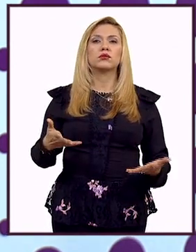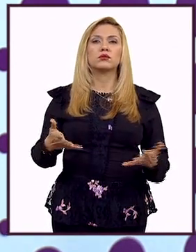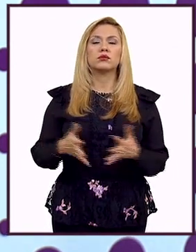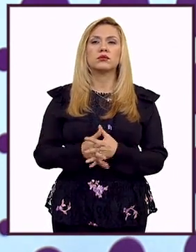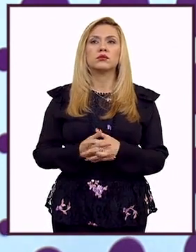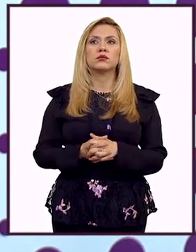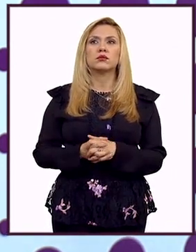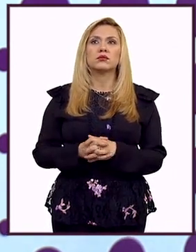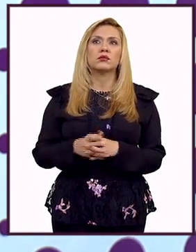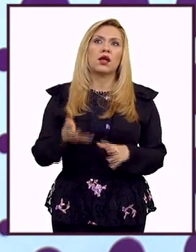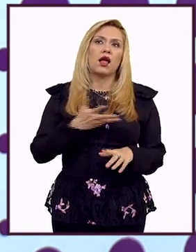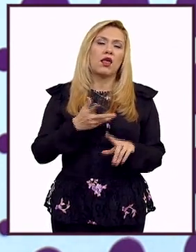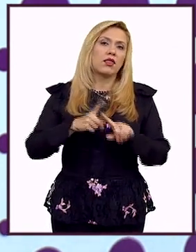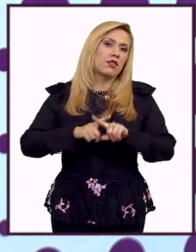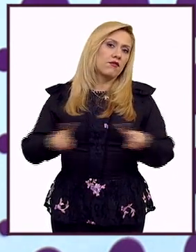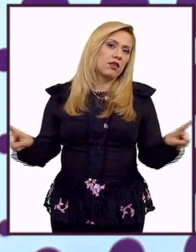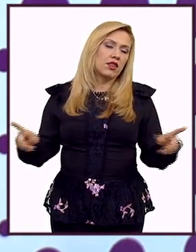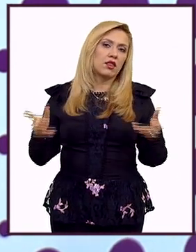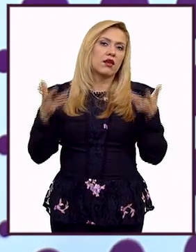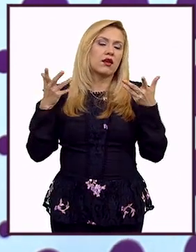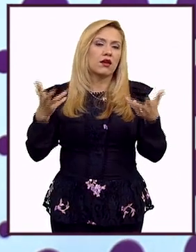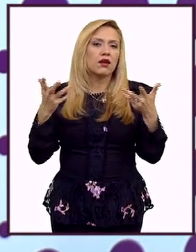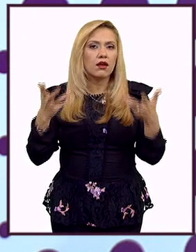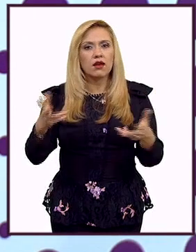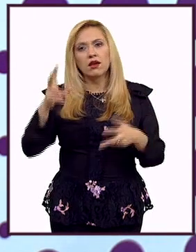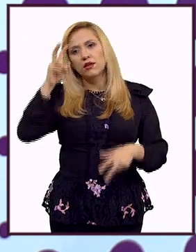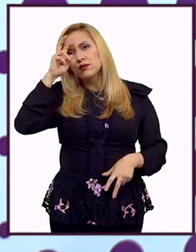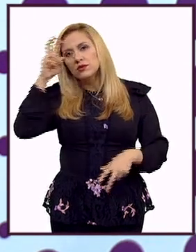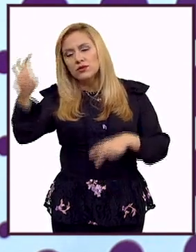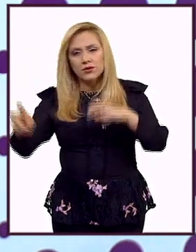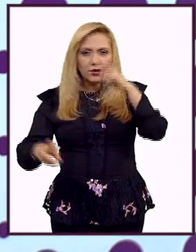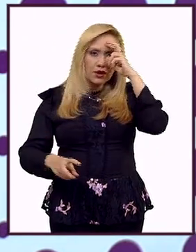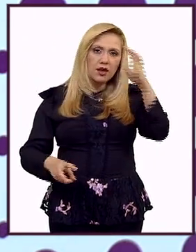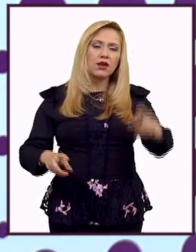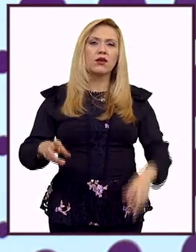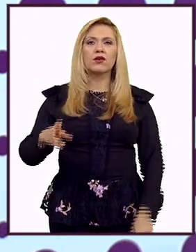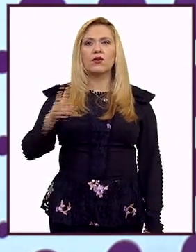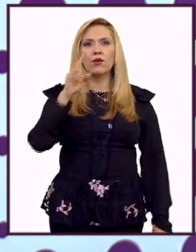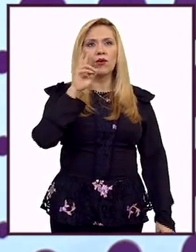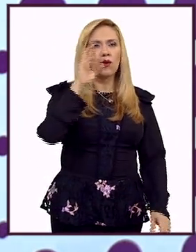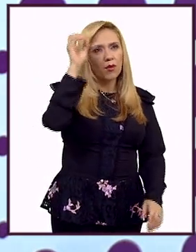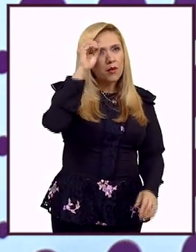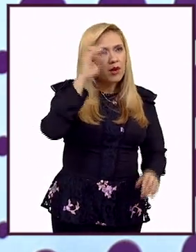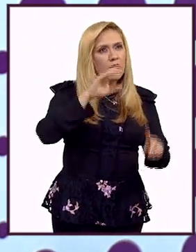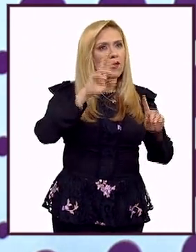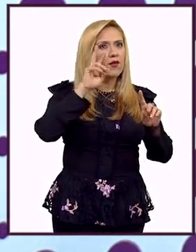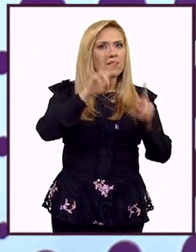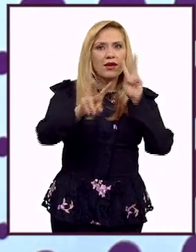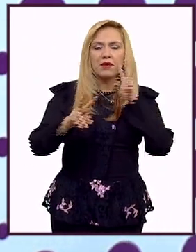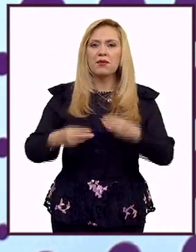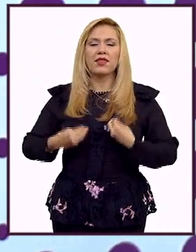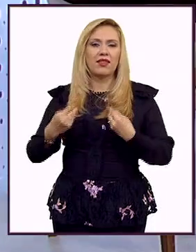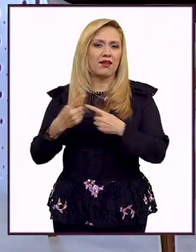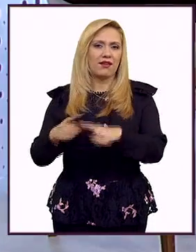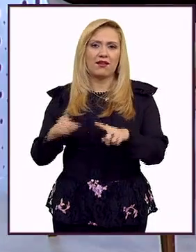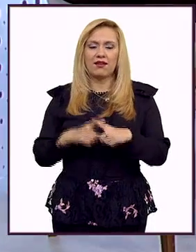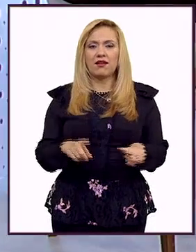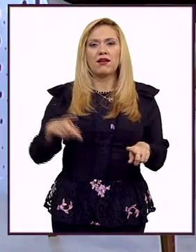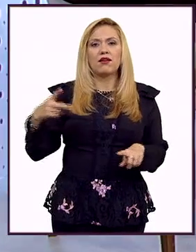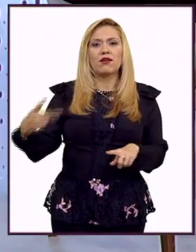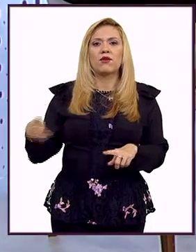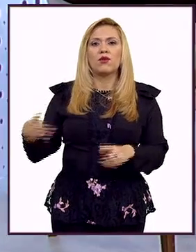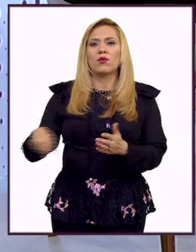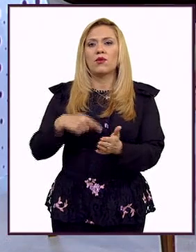pues tienen diferentes aspiraciones, tienen diferentes perspectivas de la vida y construyen a partir de sus